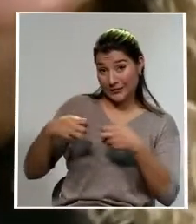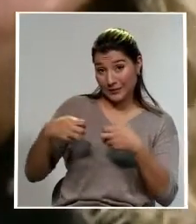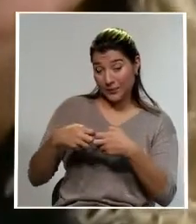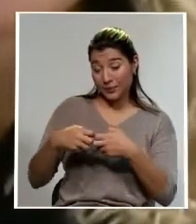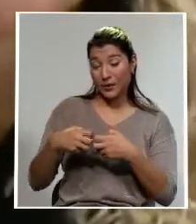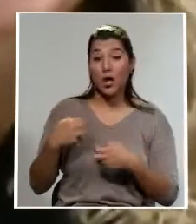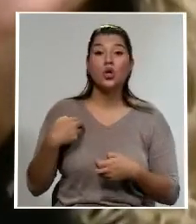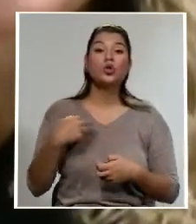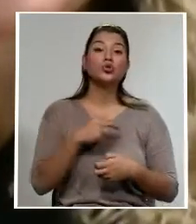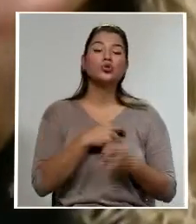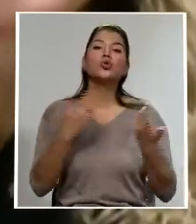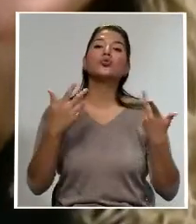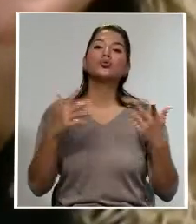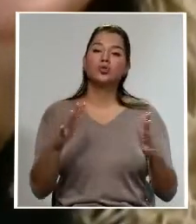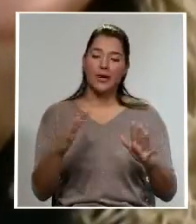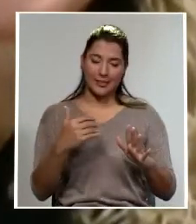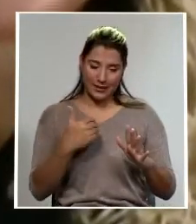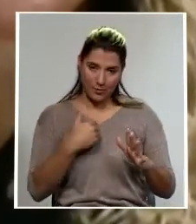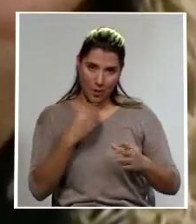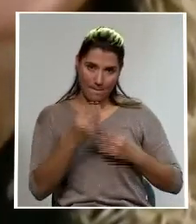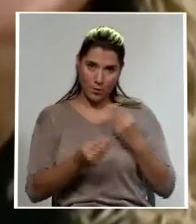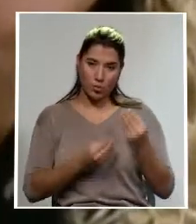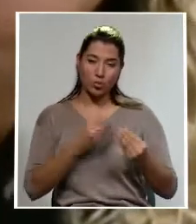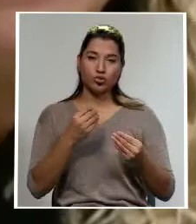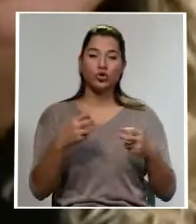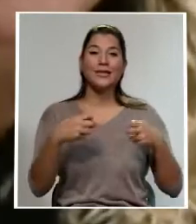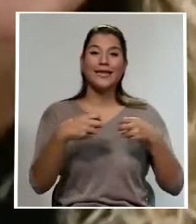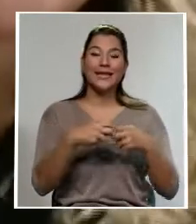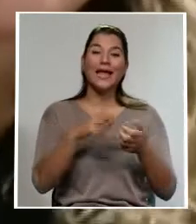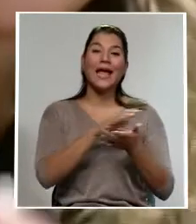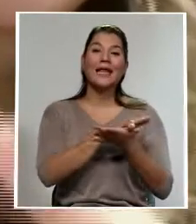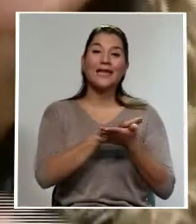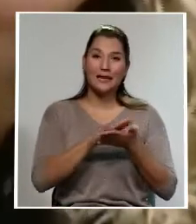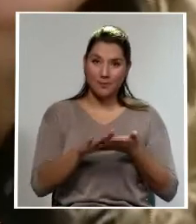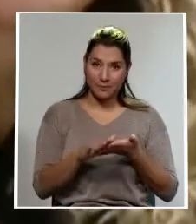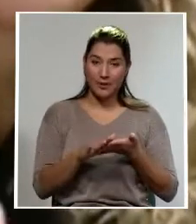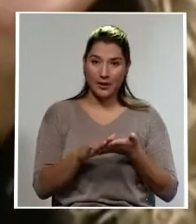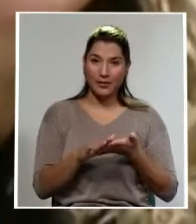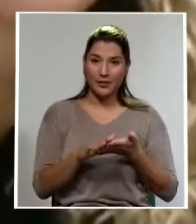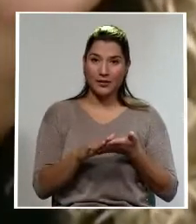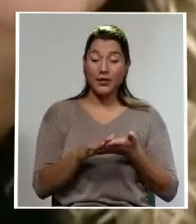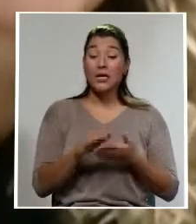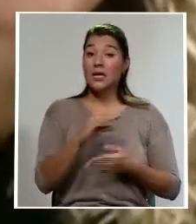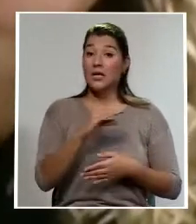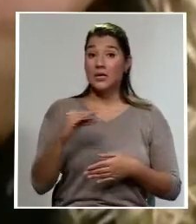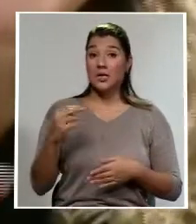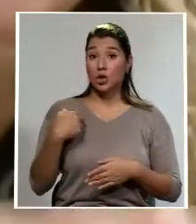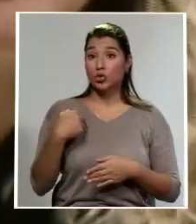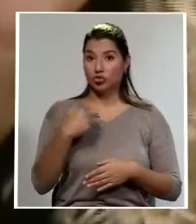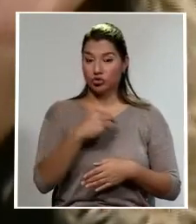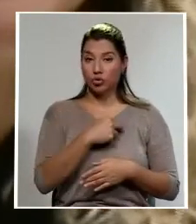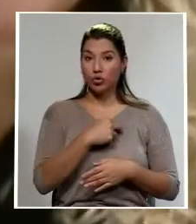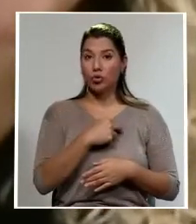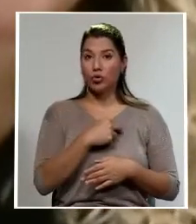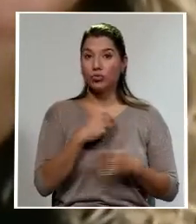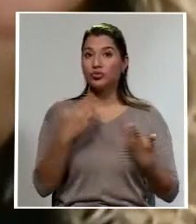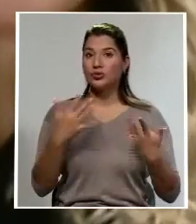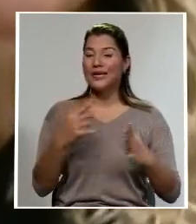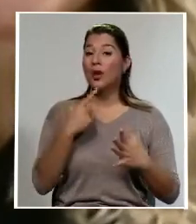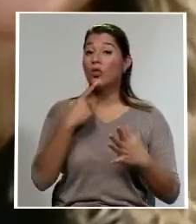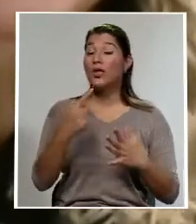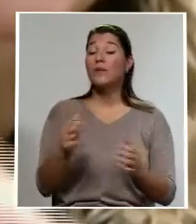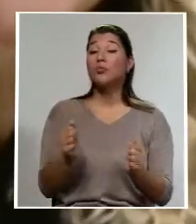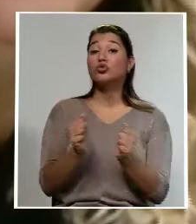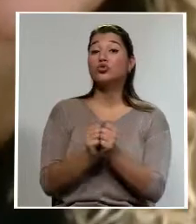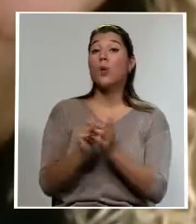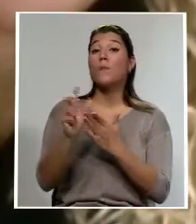ya tenemos una matriz eléctrica limpia o sea, lo decíamos en el comentario del proyecto anterior, nuestra